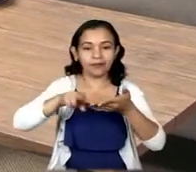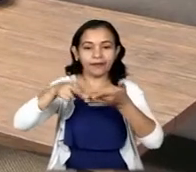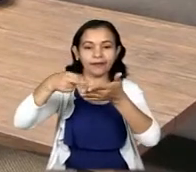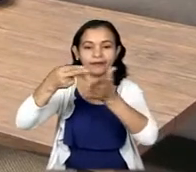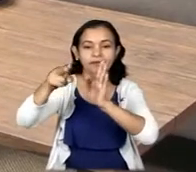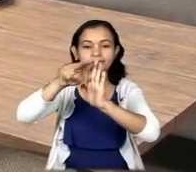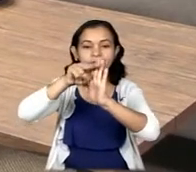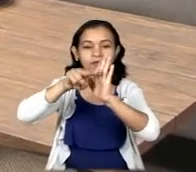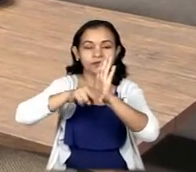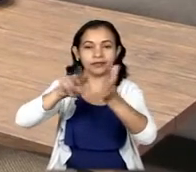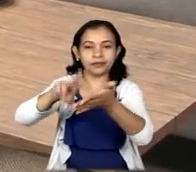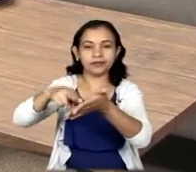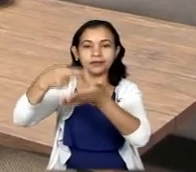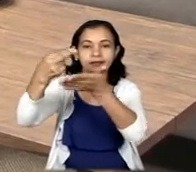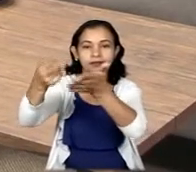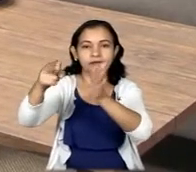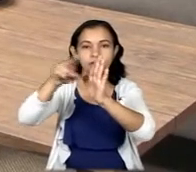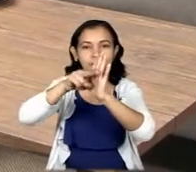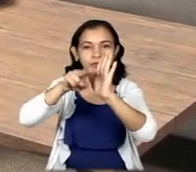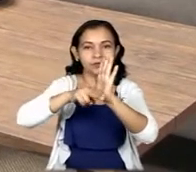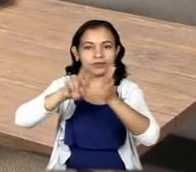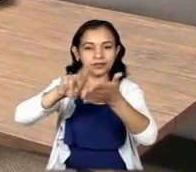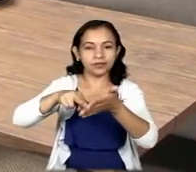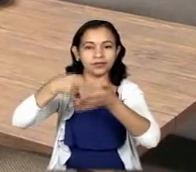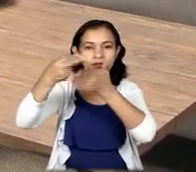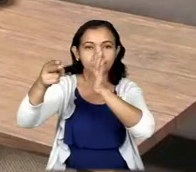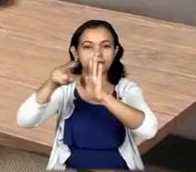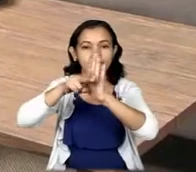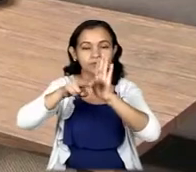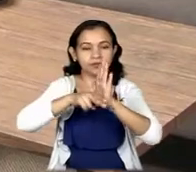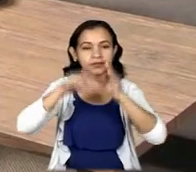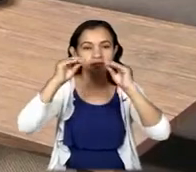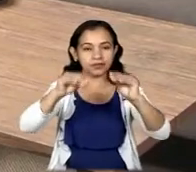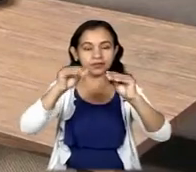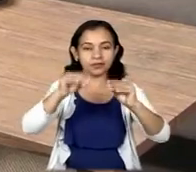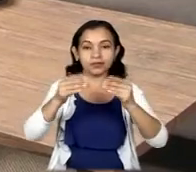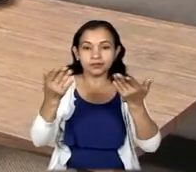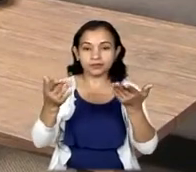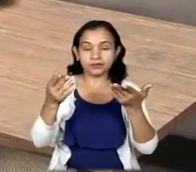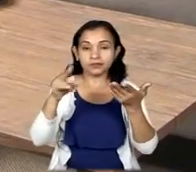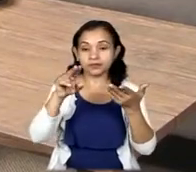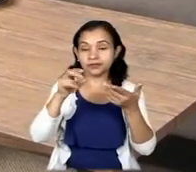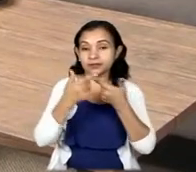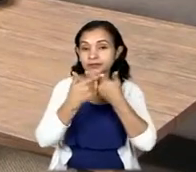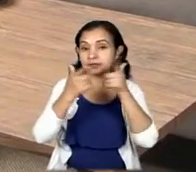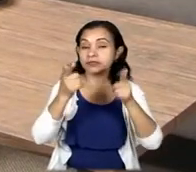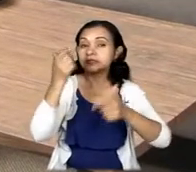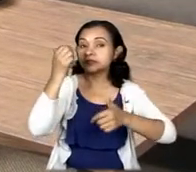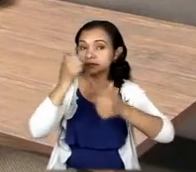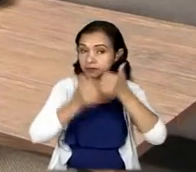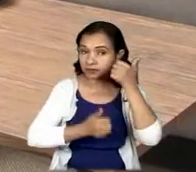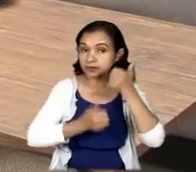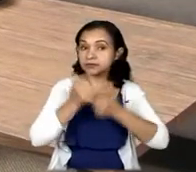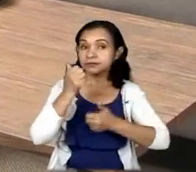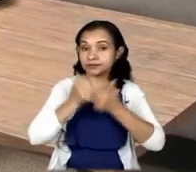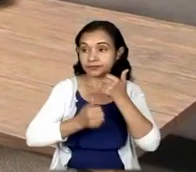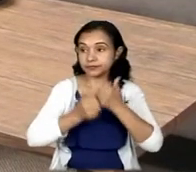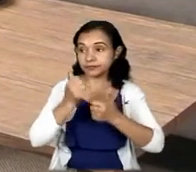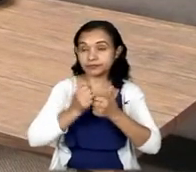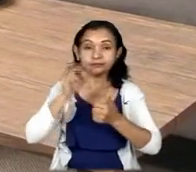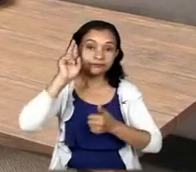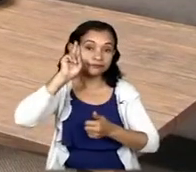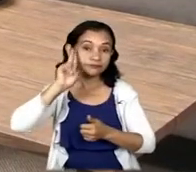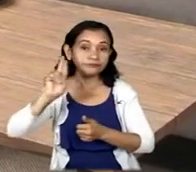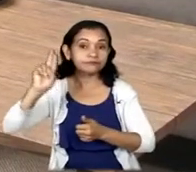producto de ese modelo de educación neoliberal. Y ahí inició el conflicto entre